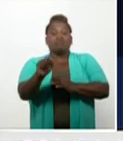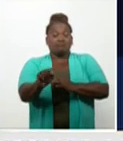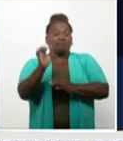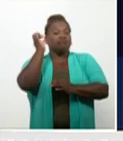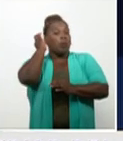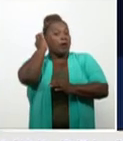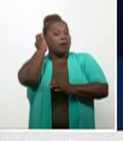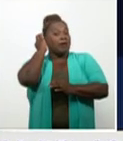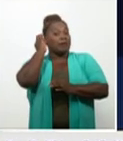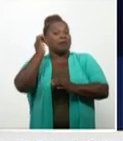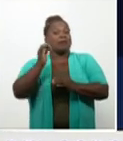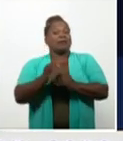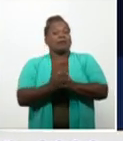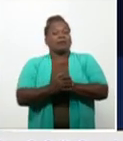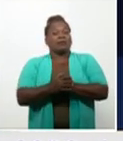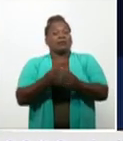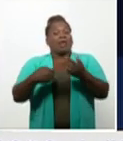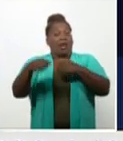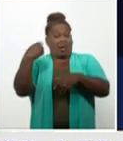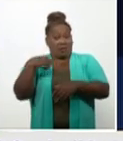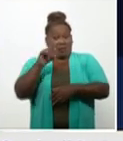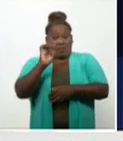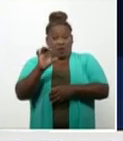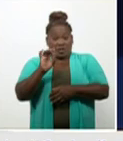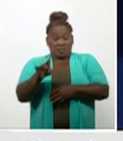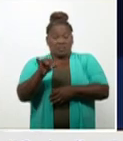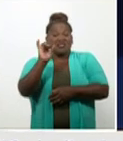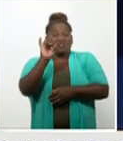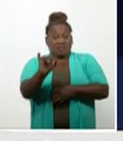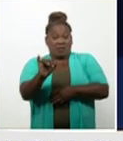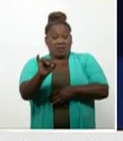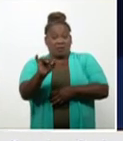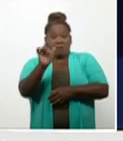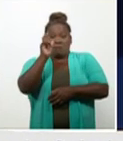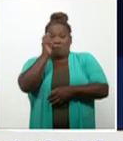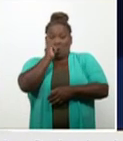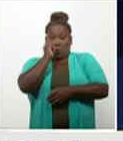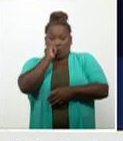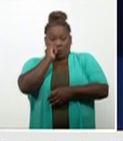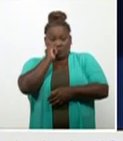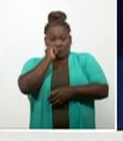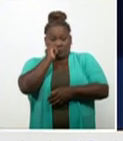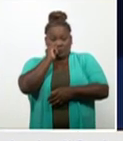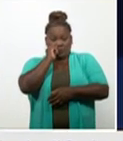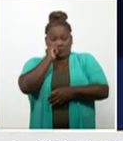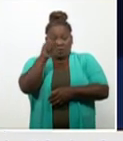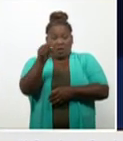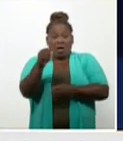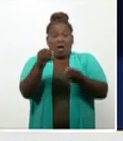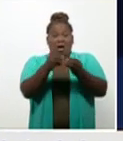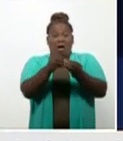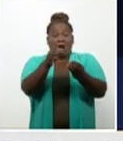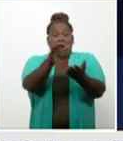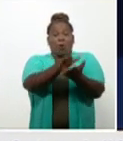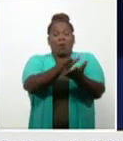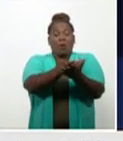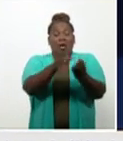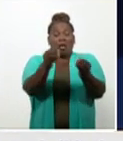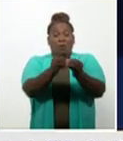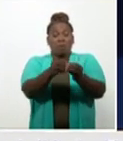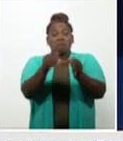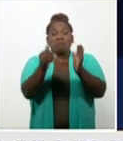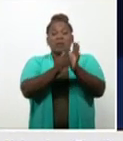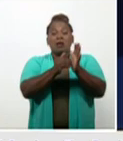femenino. Ayer de los 15, 6 son masculinos, y en el acumulado 1.047,